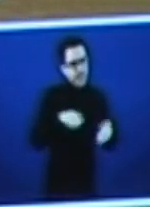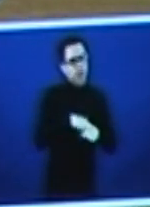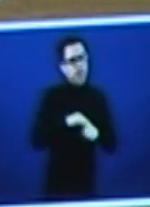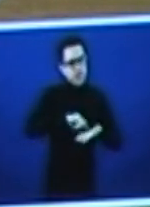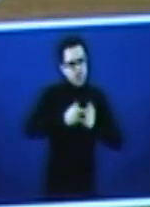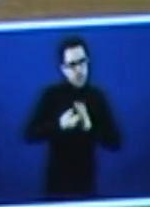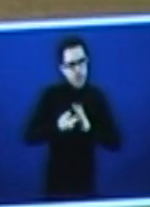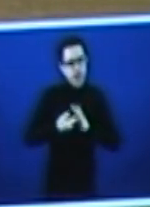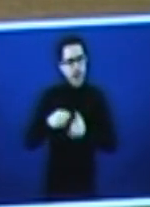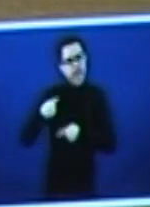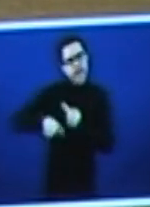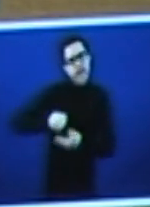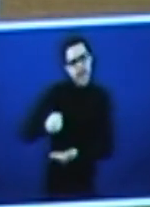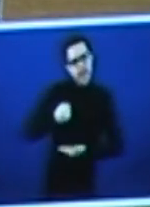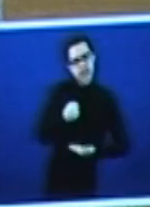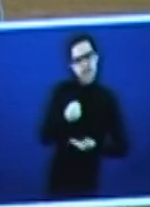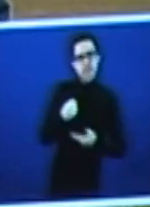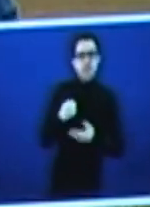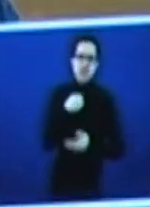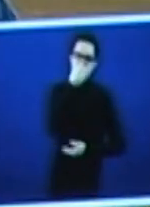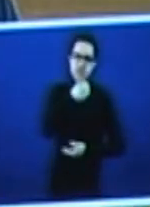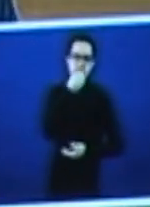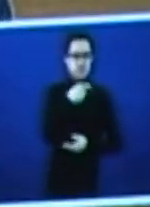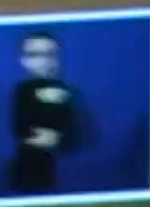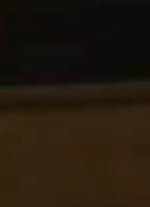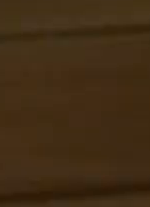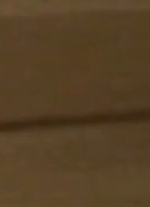Socialista co que vostedes gobernaron 6 anos. Moitas gracias.